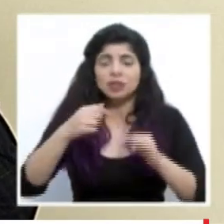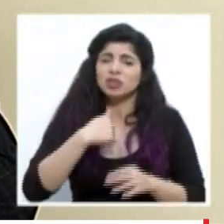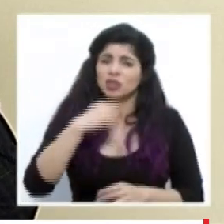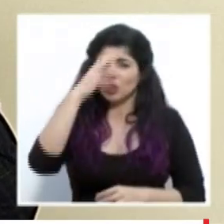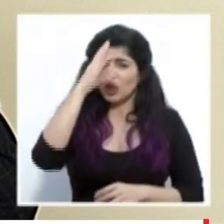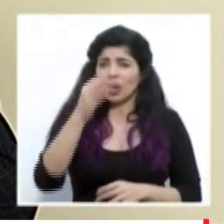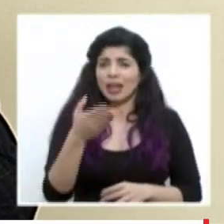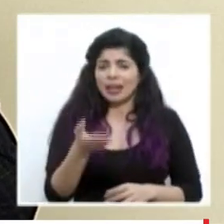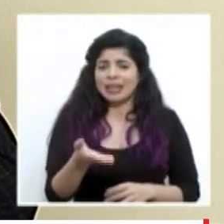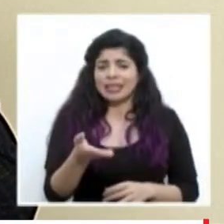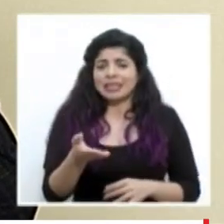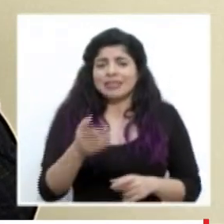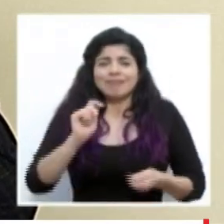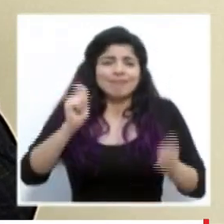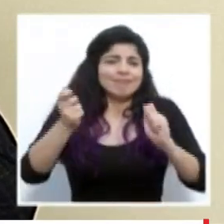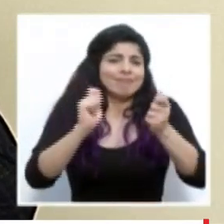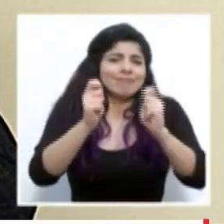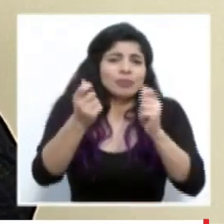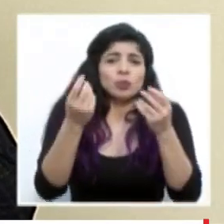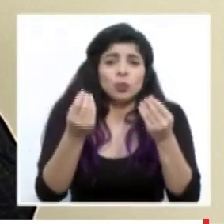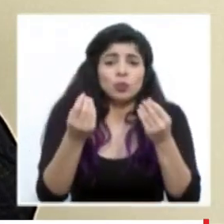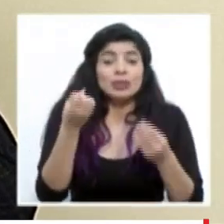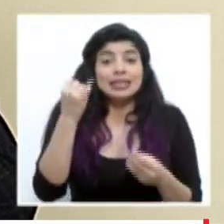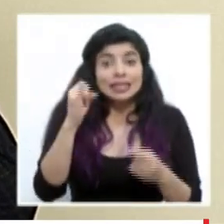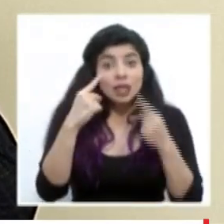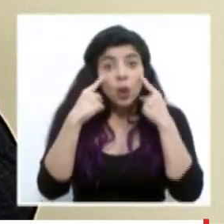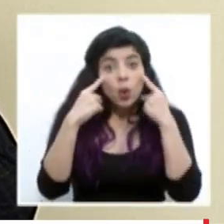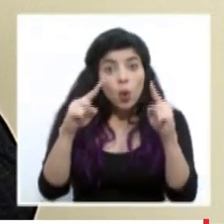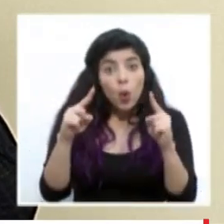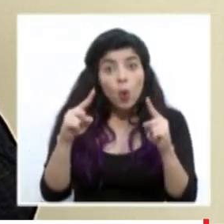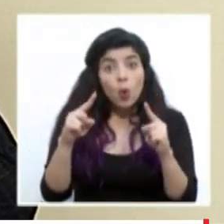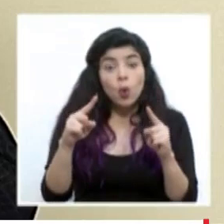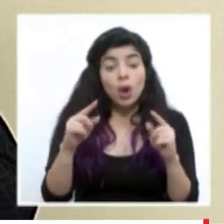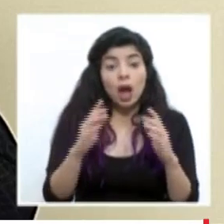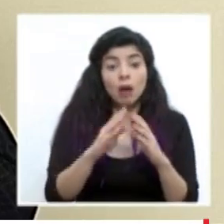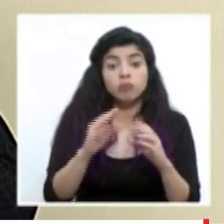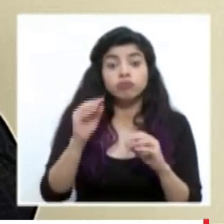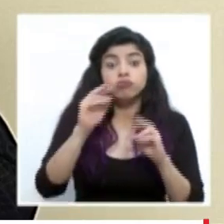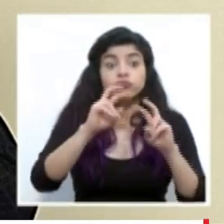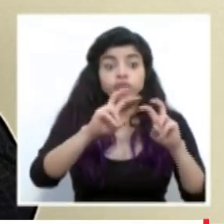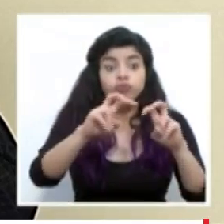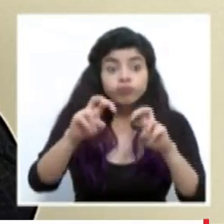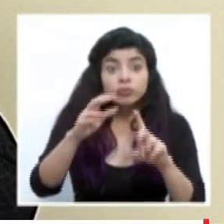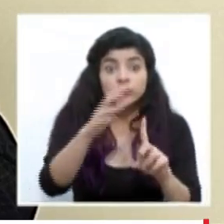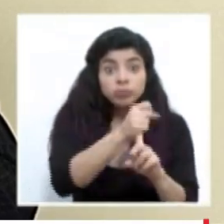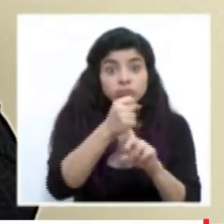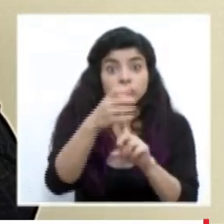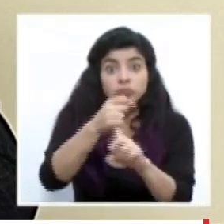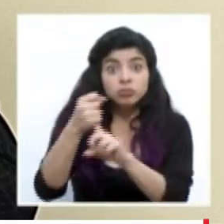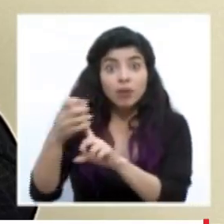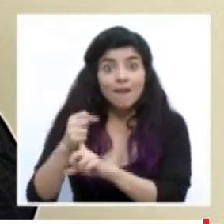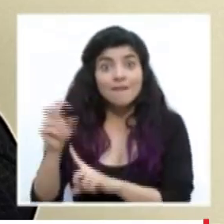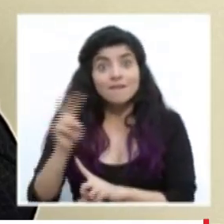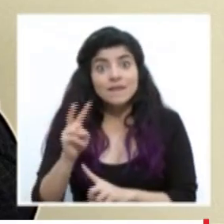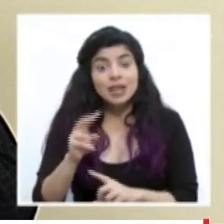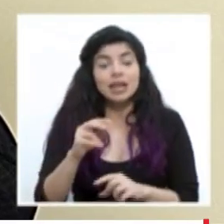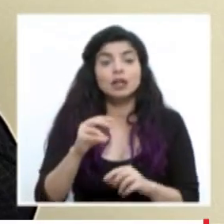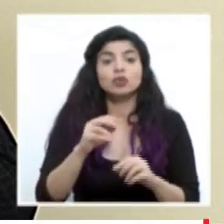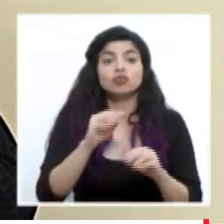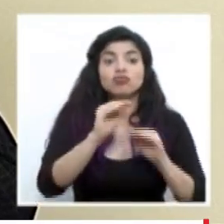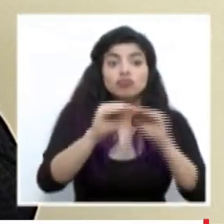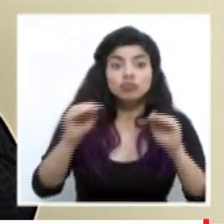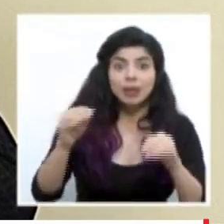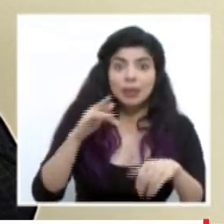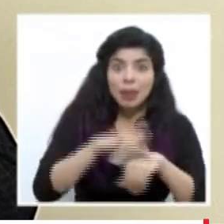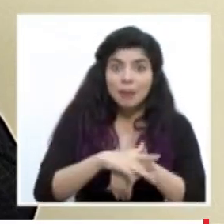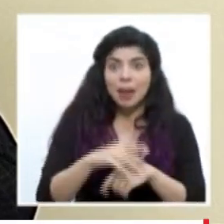pienso que esto es muy variable, como hablábamos, si logramos recuperar un porcentaje importante de trazabilidad, de notificación oportuna, ahora el apoyo que nos